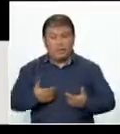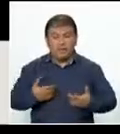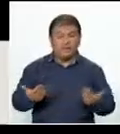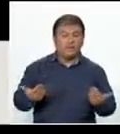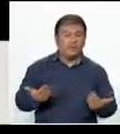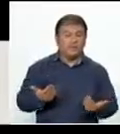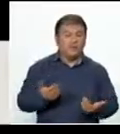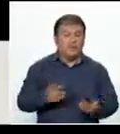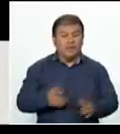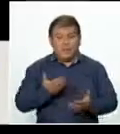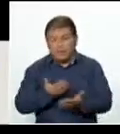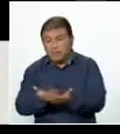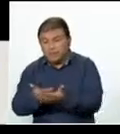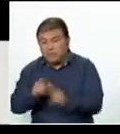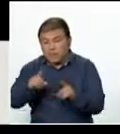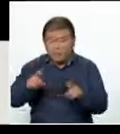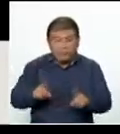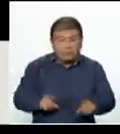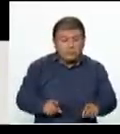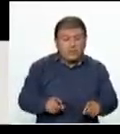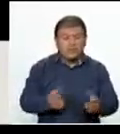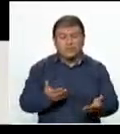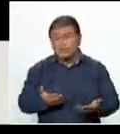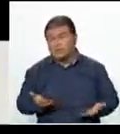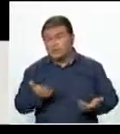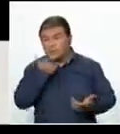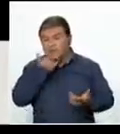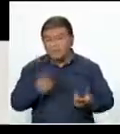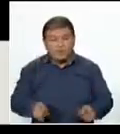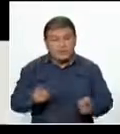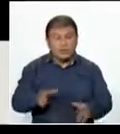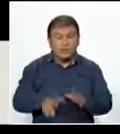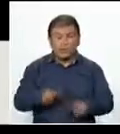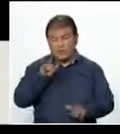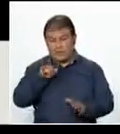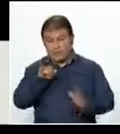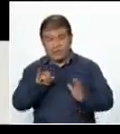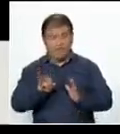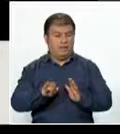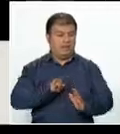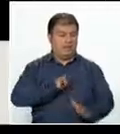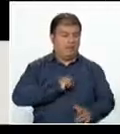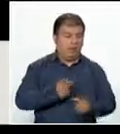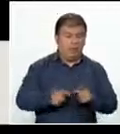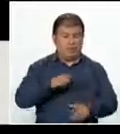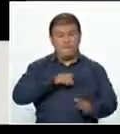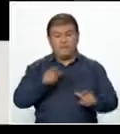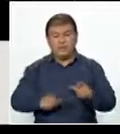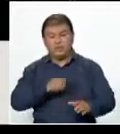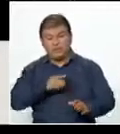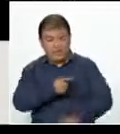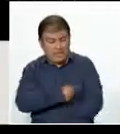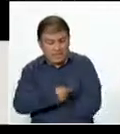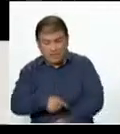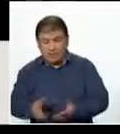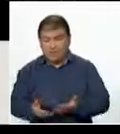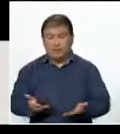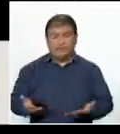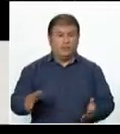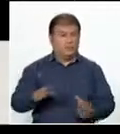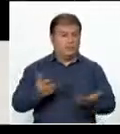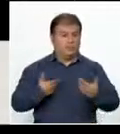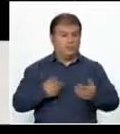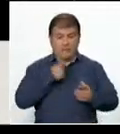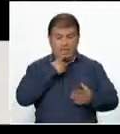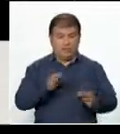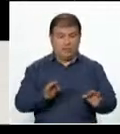vienen corroborando, preguntando a ver si es que fue identificada alguno de los heridos para saber si se trata o no de alguno de los manifestantes. Por ahora, esto